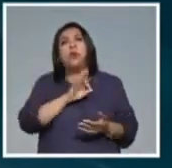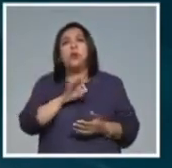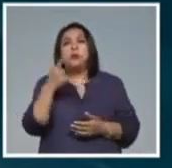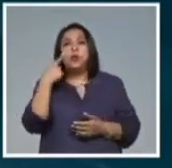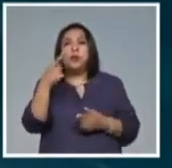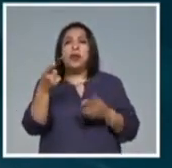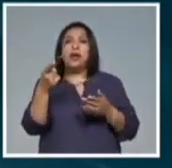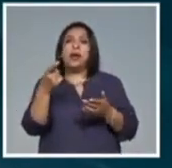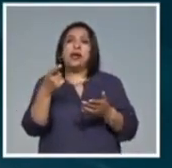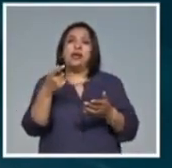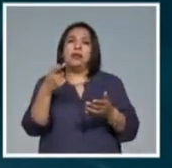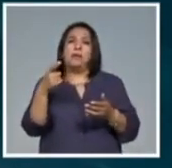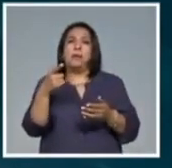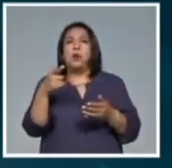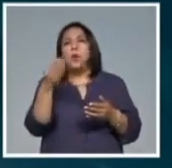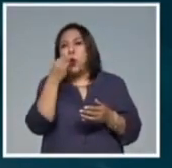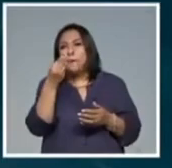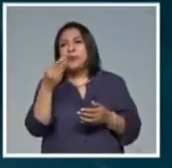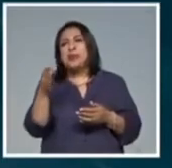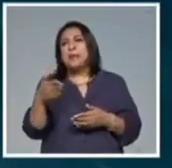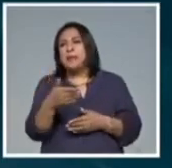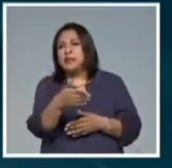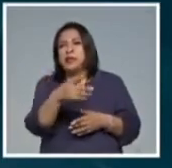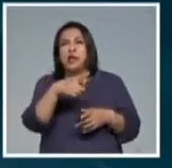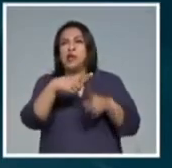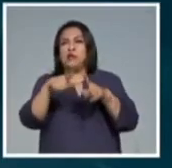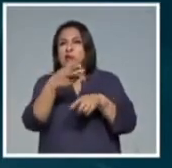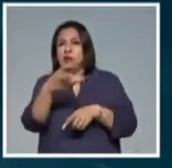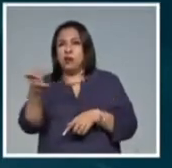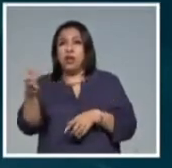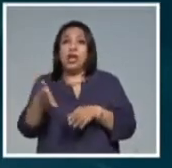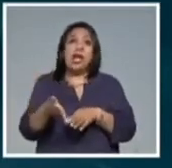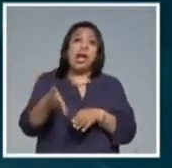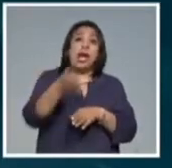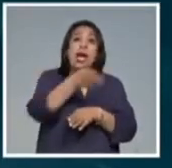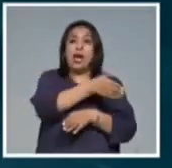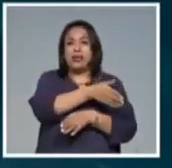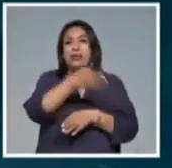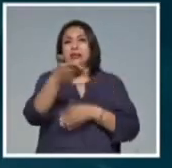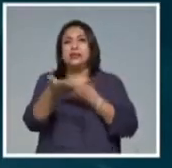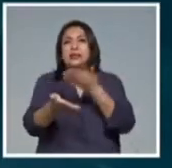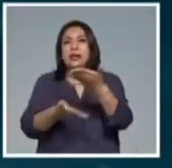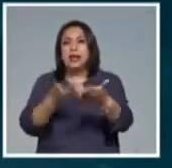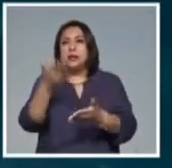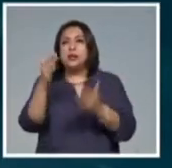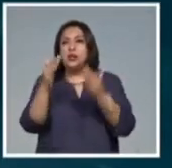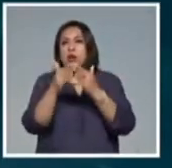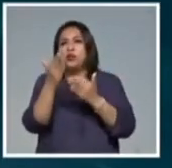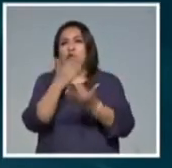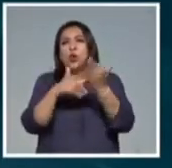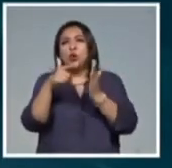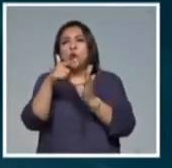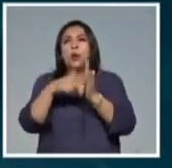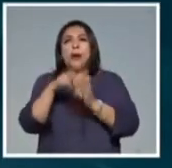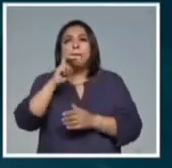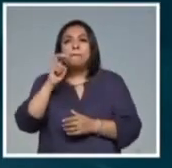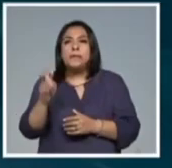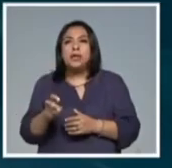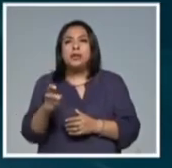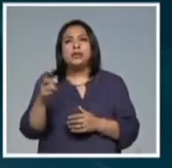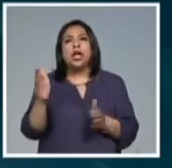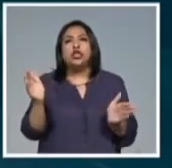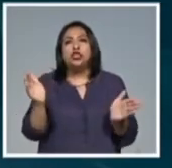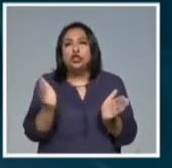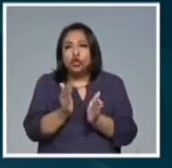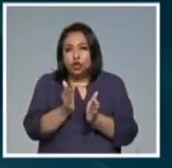en marisquerías y otros restaurantes, y en tiempos anteriores a las cadenas de servicio a domicilio, en todas las pizzerías de pequeños